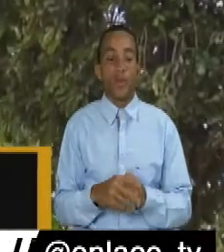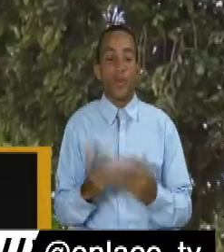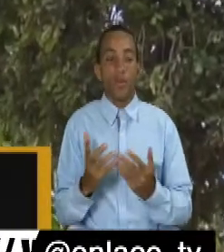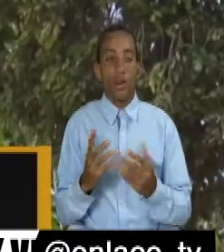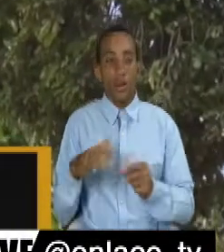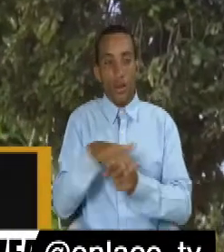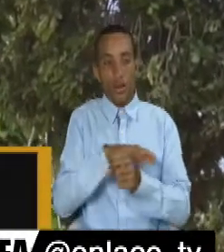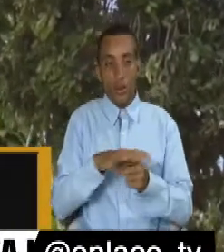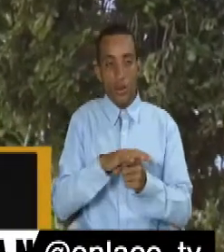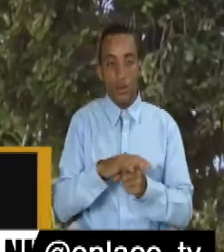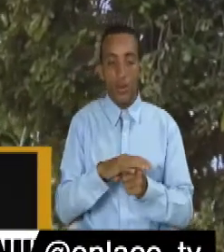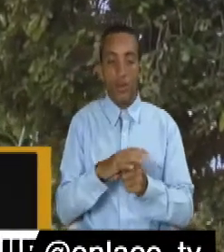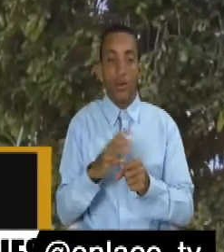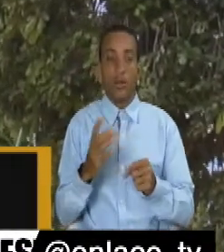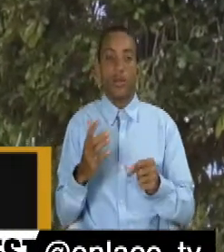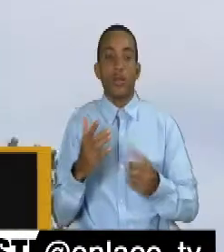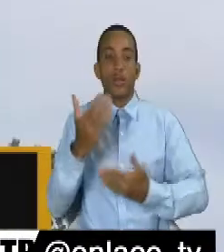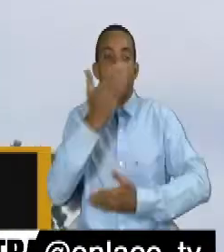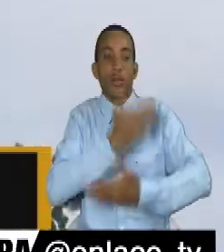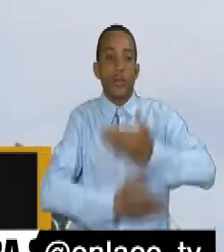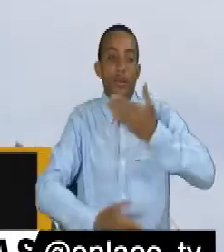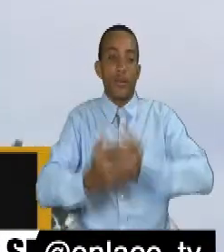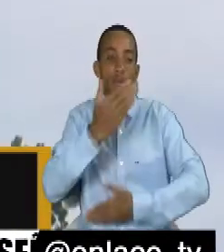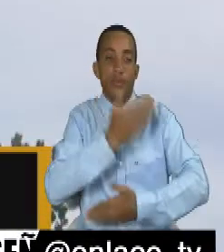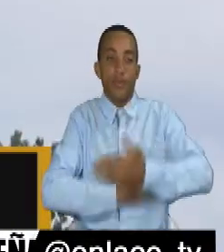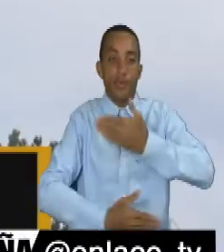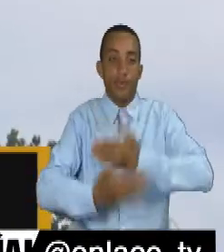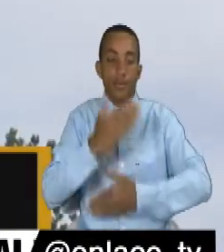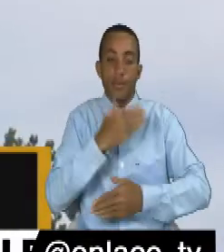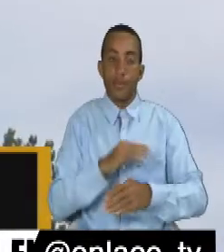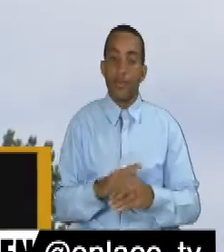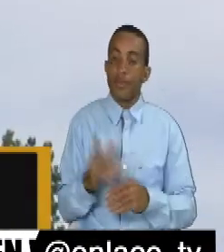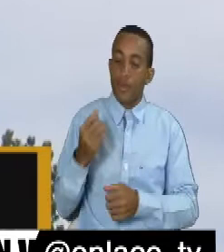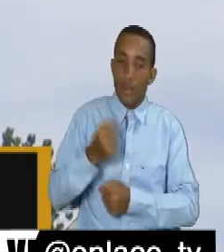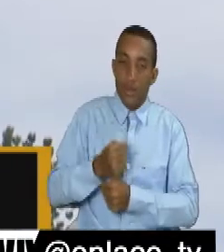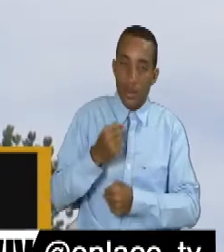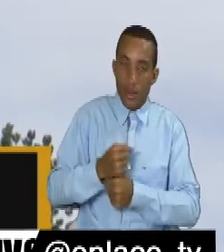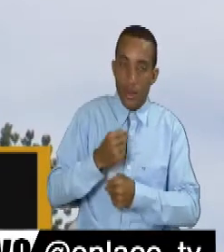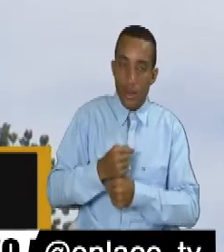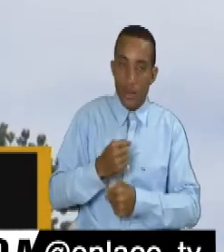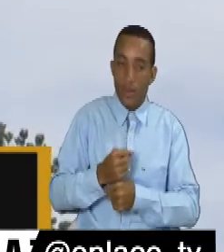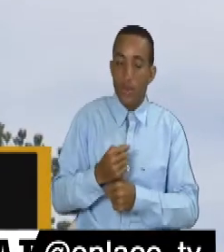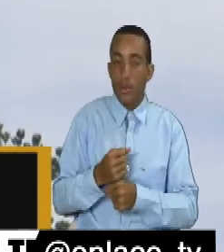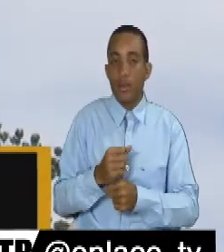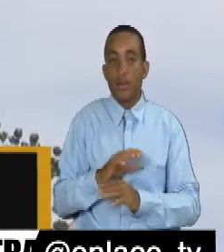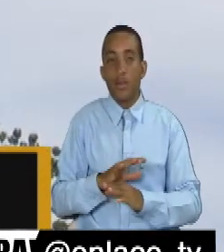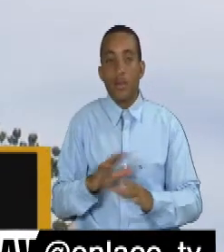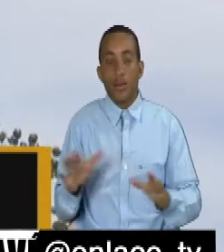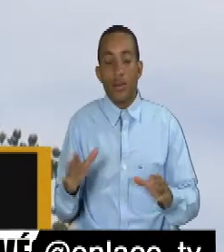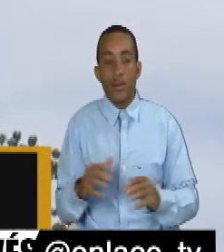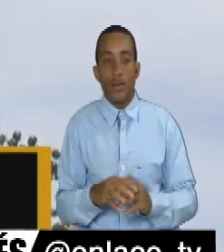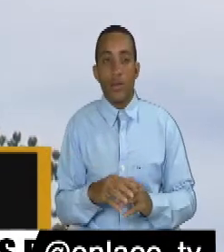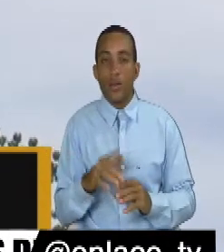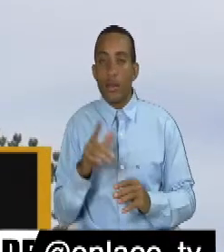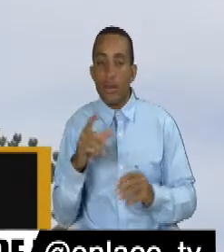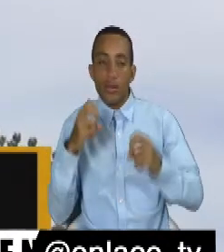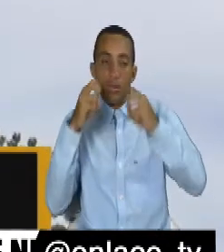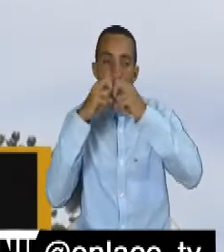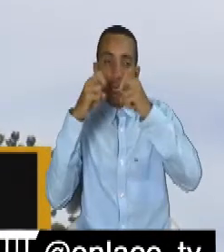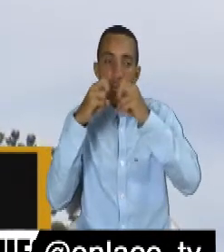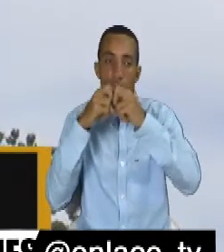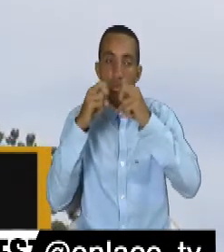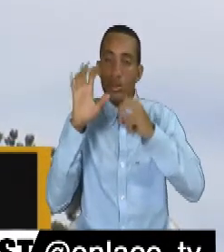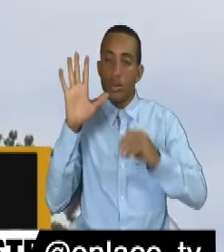El Campín. Un trabajador de Iluminación Yariguíes, quien se encontraba realizando trabajos en líneas de energía en este sector, recibió una